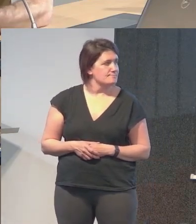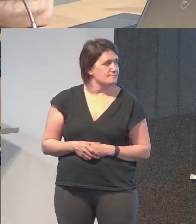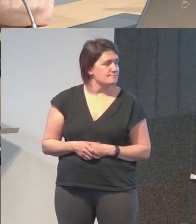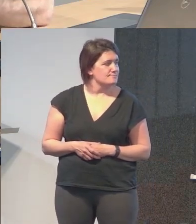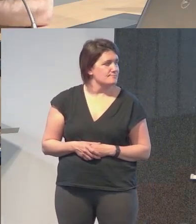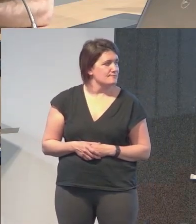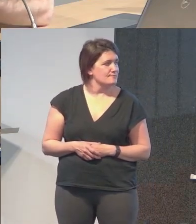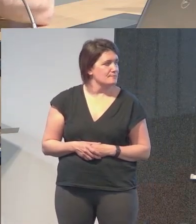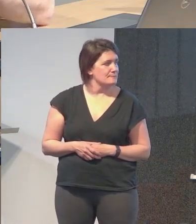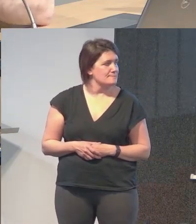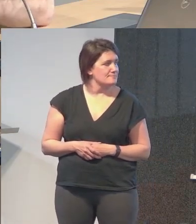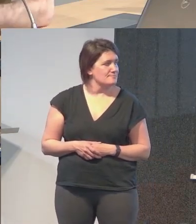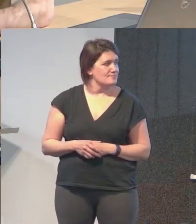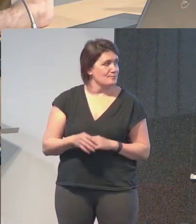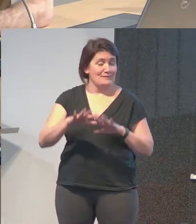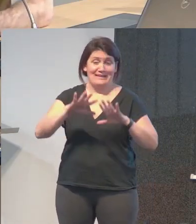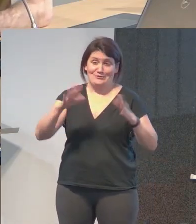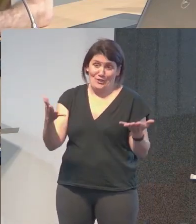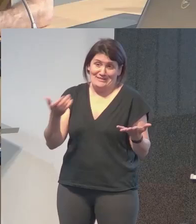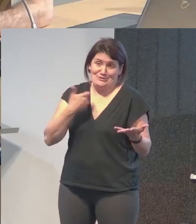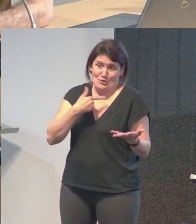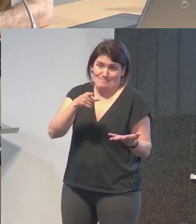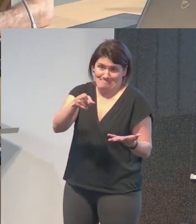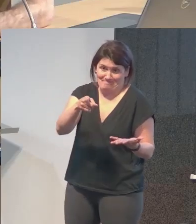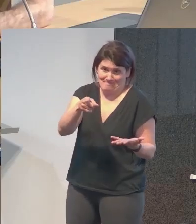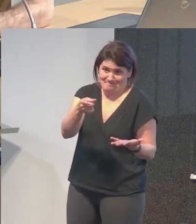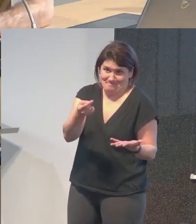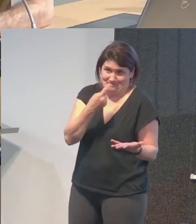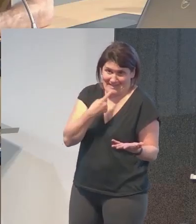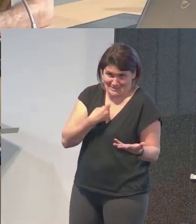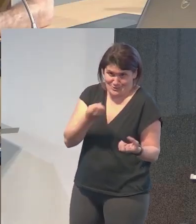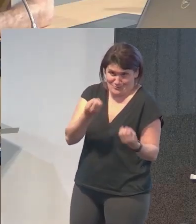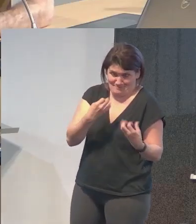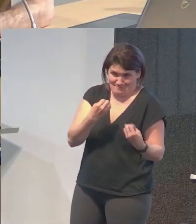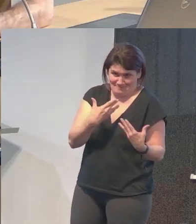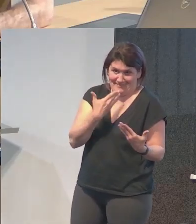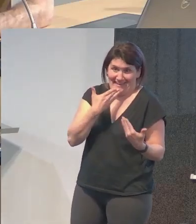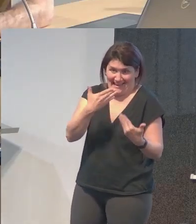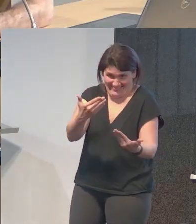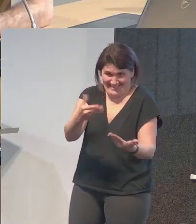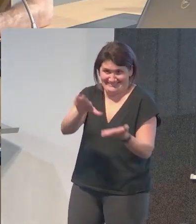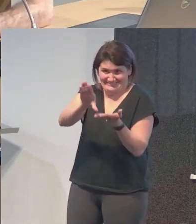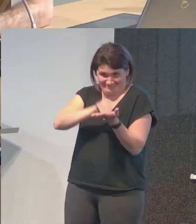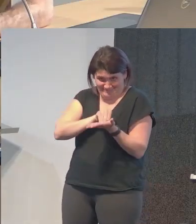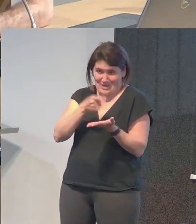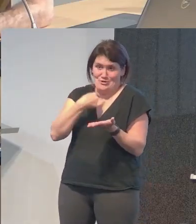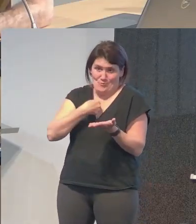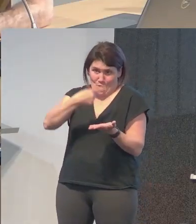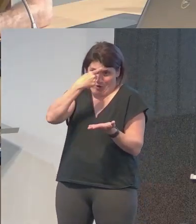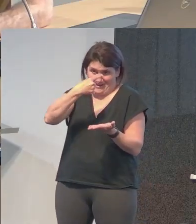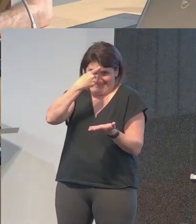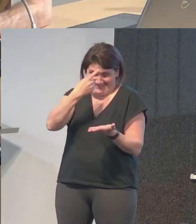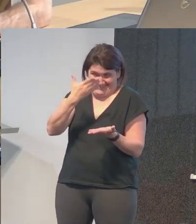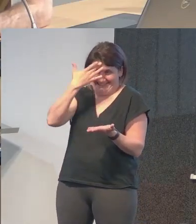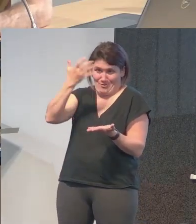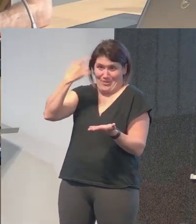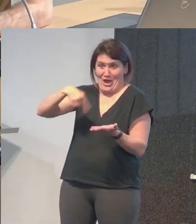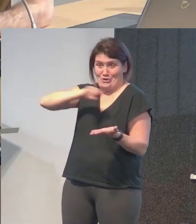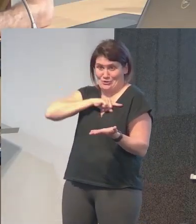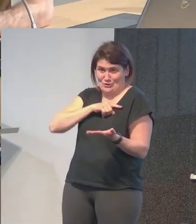Entonces, tomo el comentario y como un recordatorio a